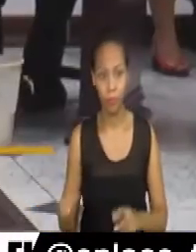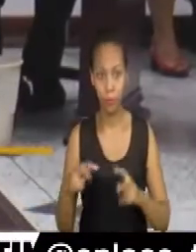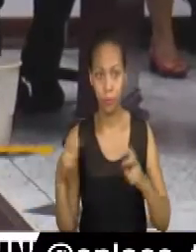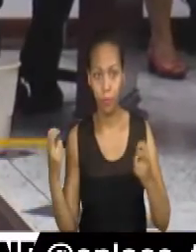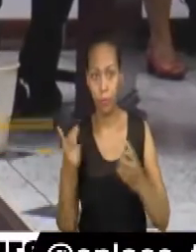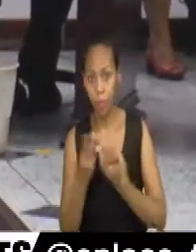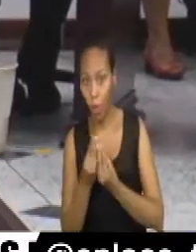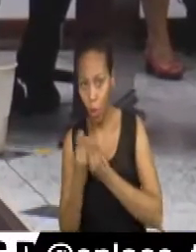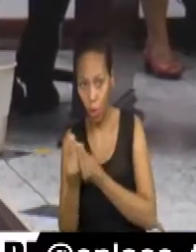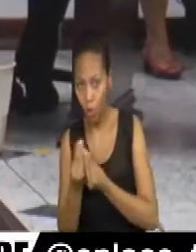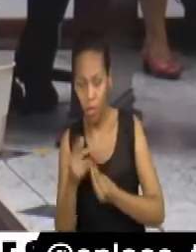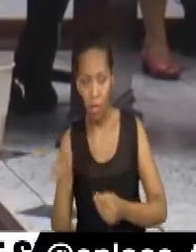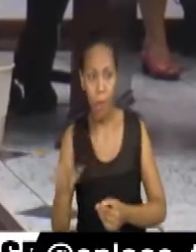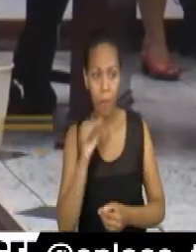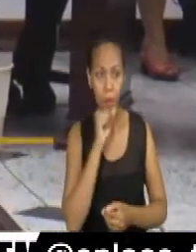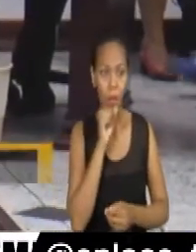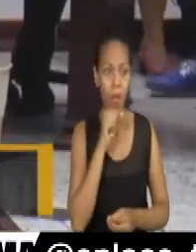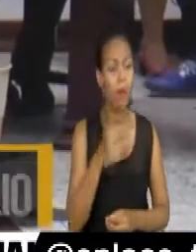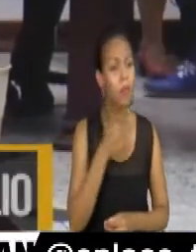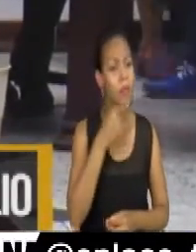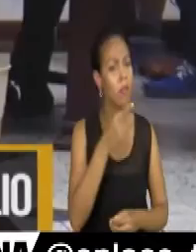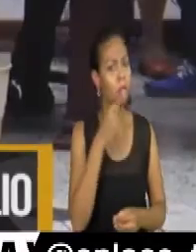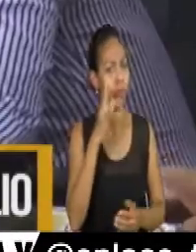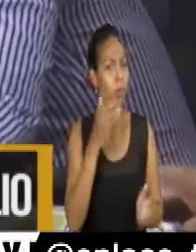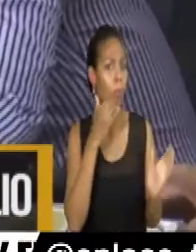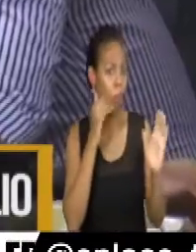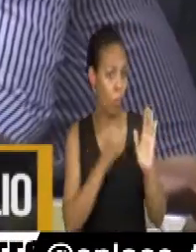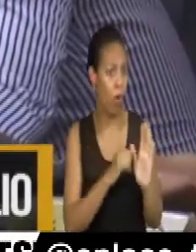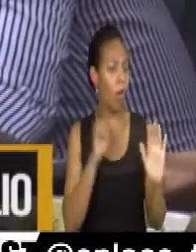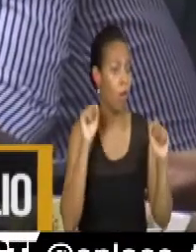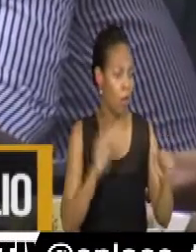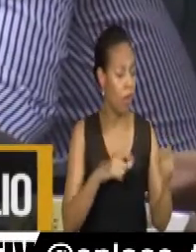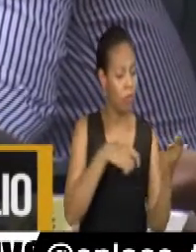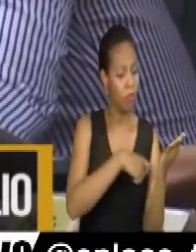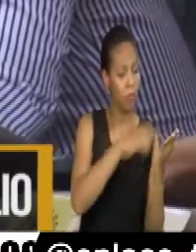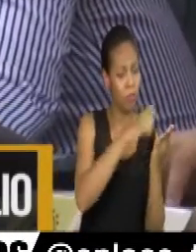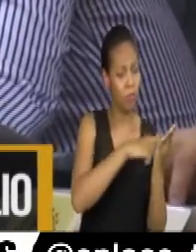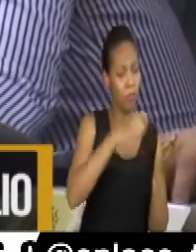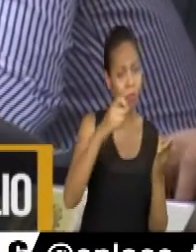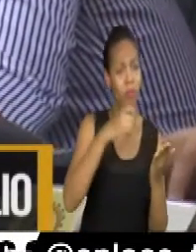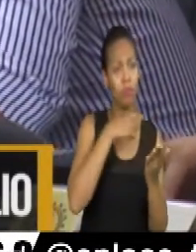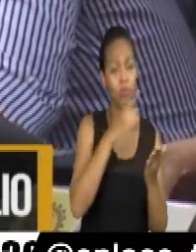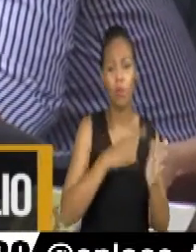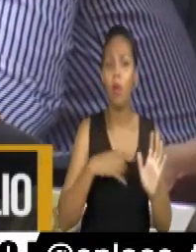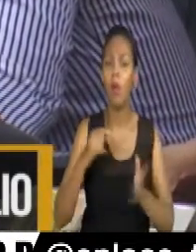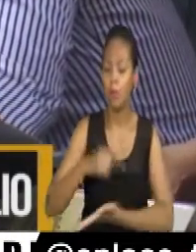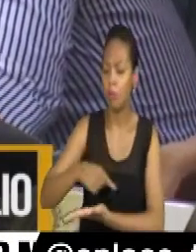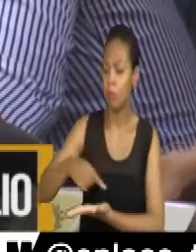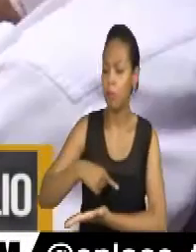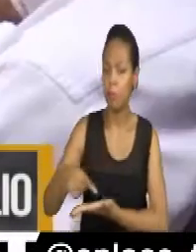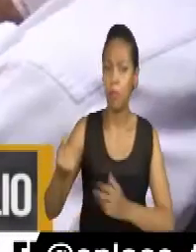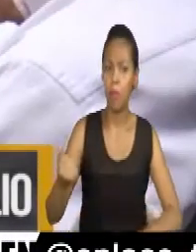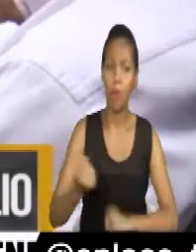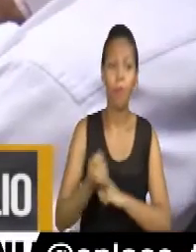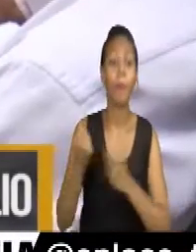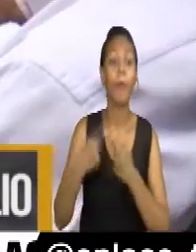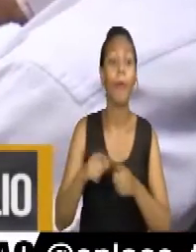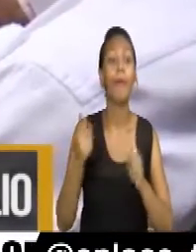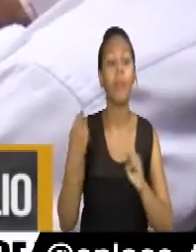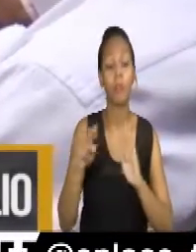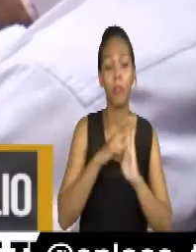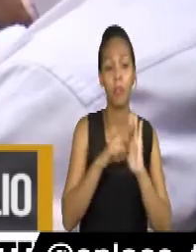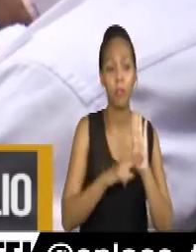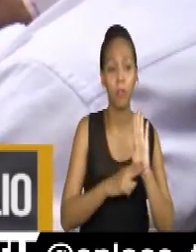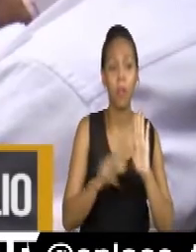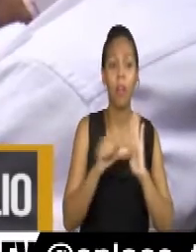aseguró que no es posible aprobar la solicitud del Cabildo Abierto, toda vez que no cumple con los requisitos enmarcados en el artículo 164 del